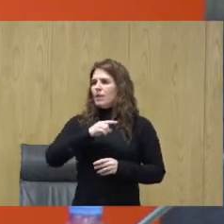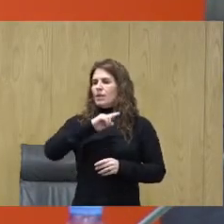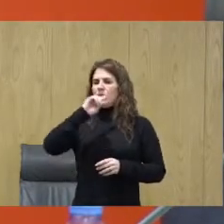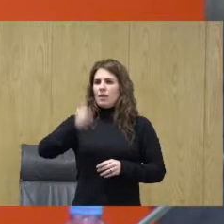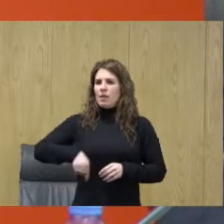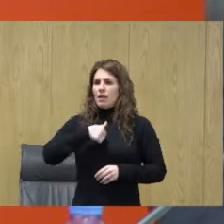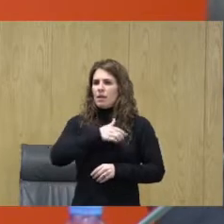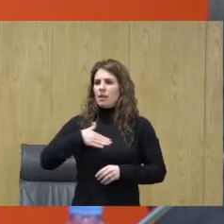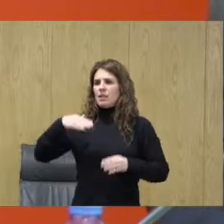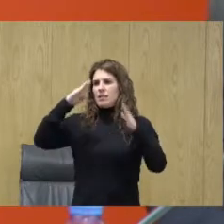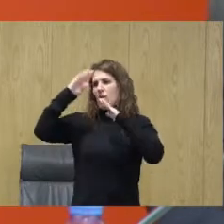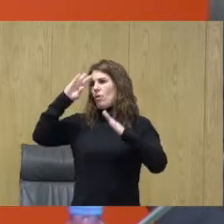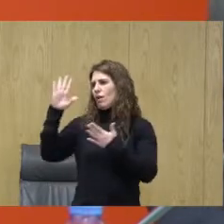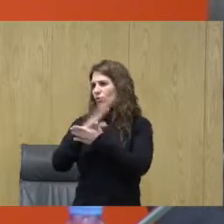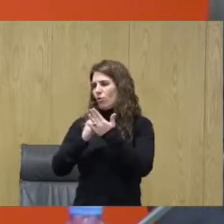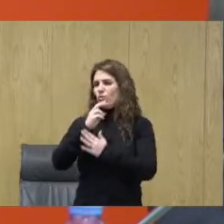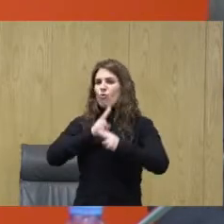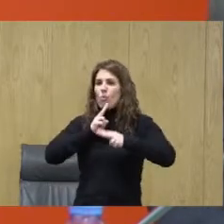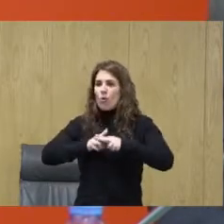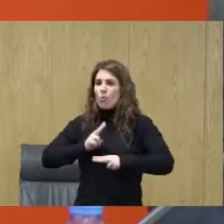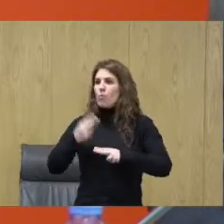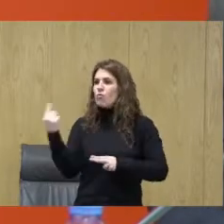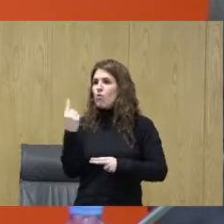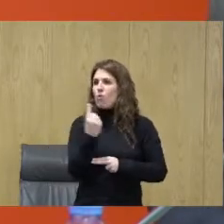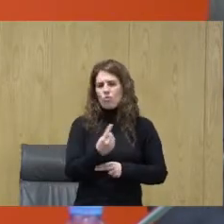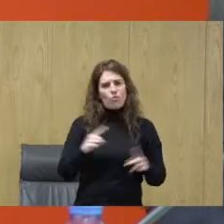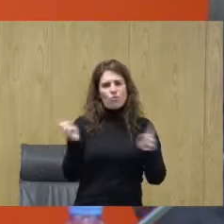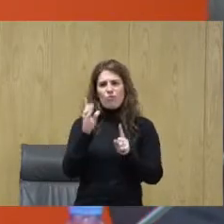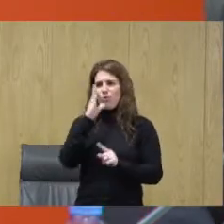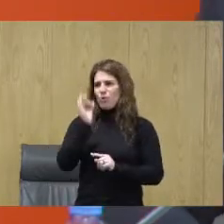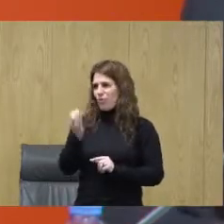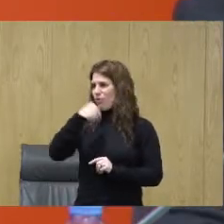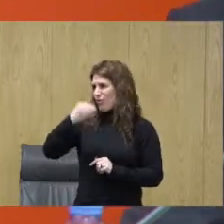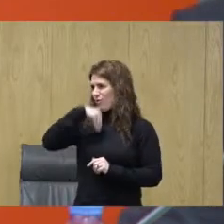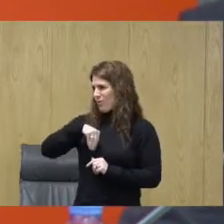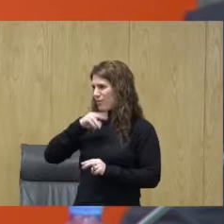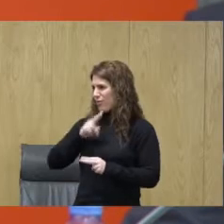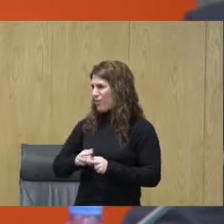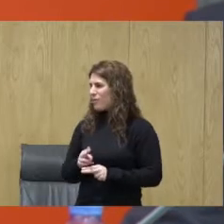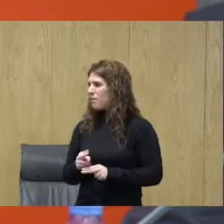a personalizar porque seguro que me dejaría alguien, pero bueno,